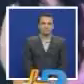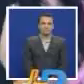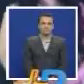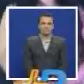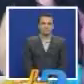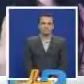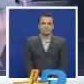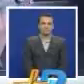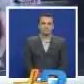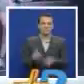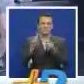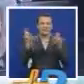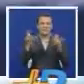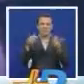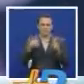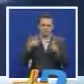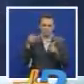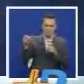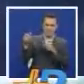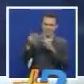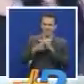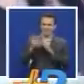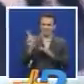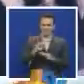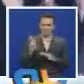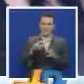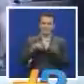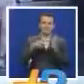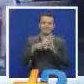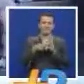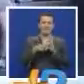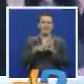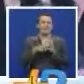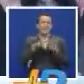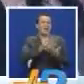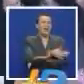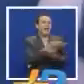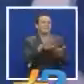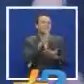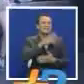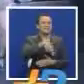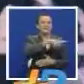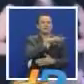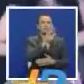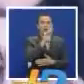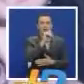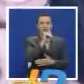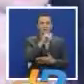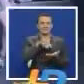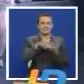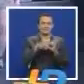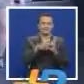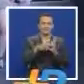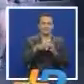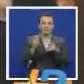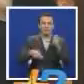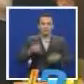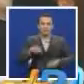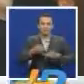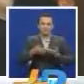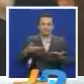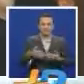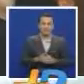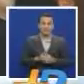No me casé con ella es el título de este sencillo que le canta a la suegra, así que continúa con la línea musical de la orquesta. La gente está acostumbrada a ver esos